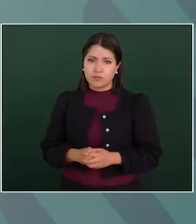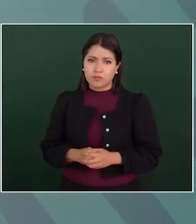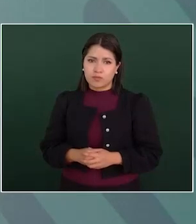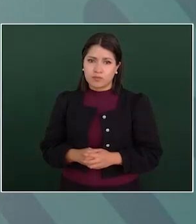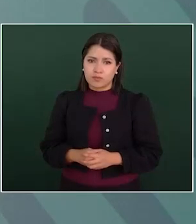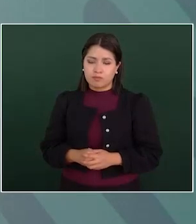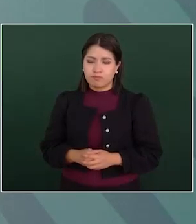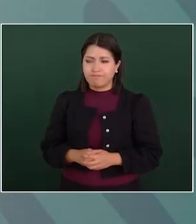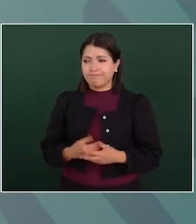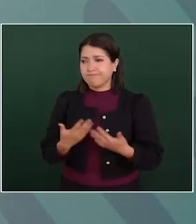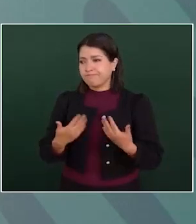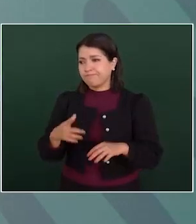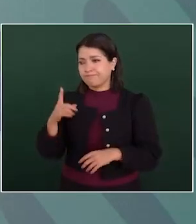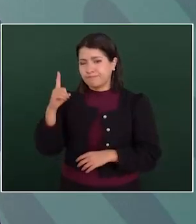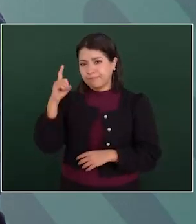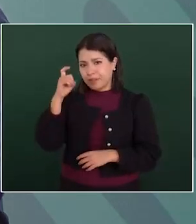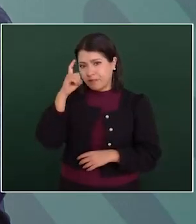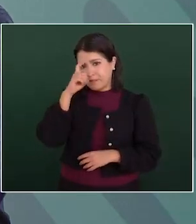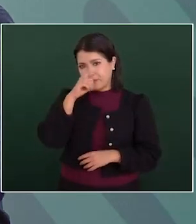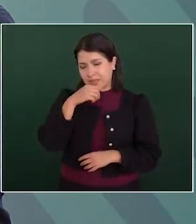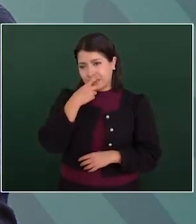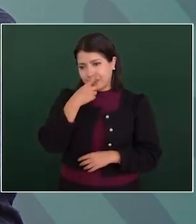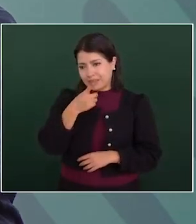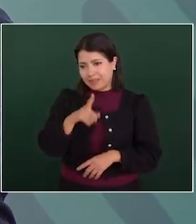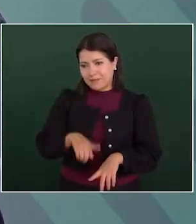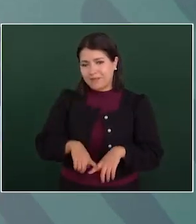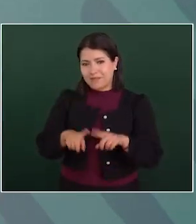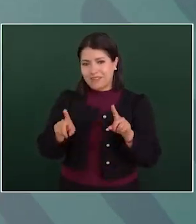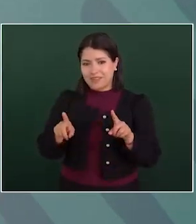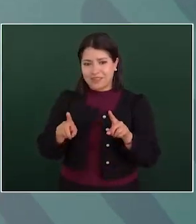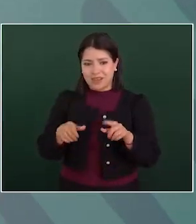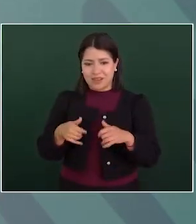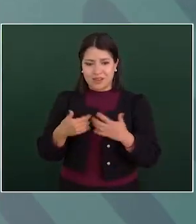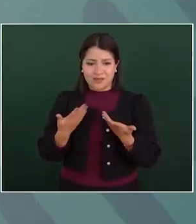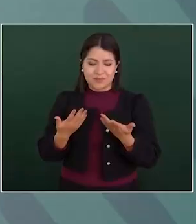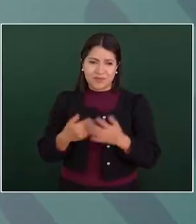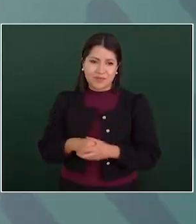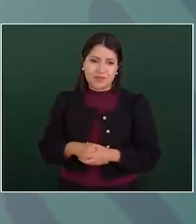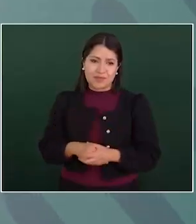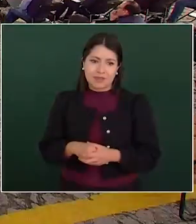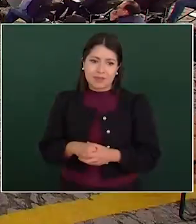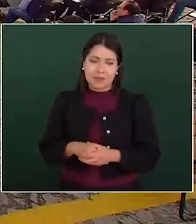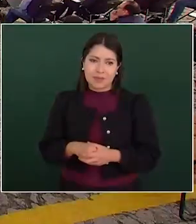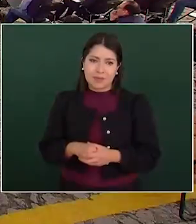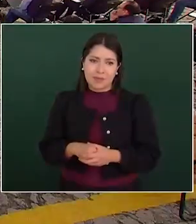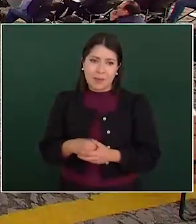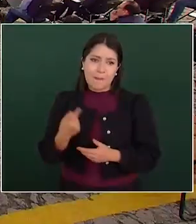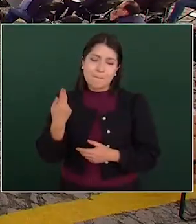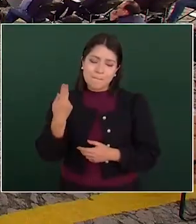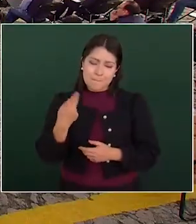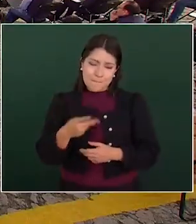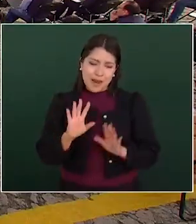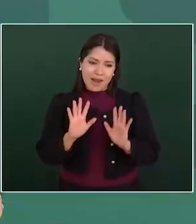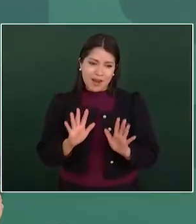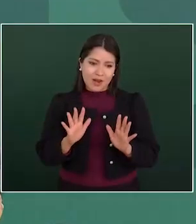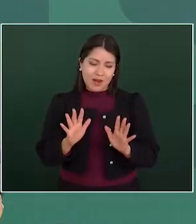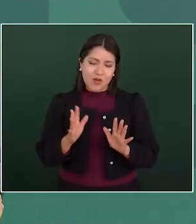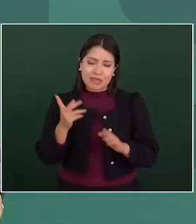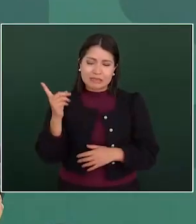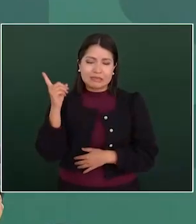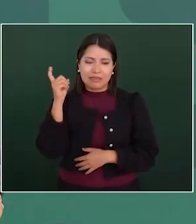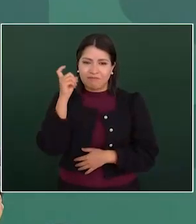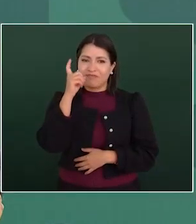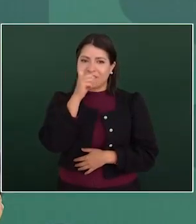está difícil. Iba yo a decirlo de otra manera, como dicen los jóvenes, pero está muy complicado.